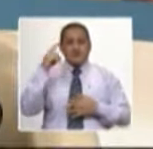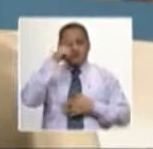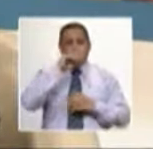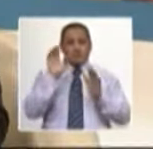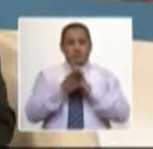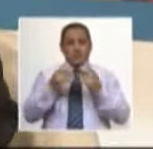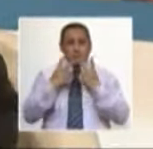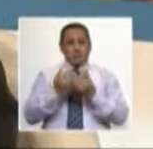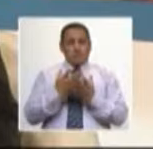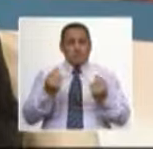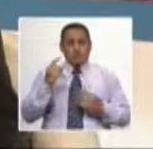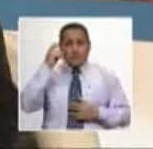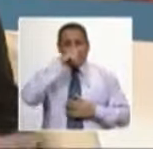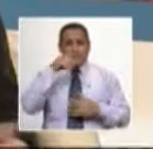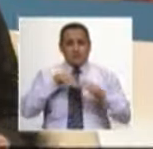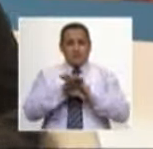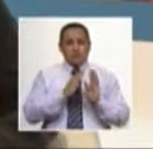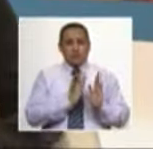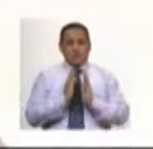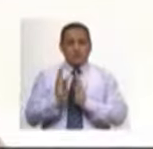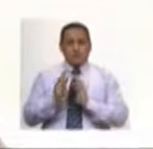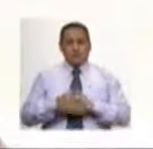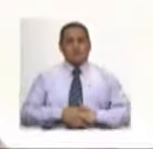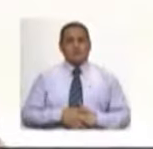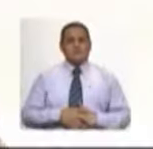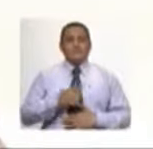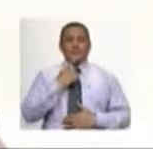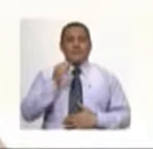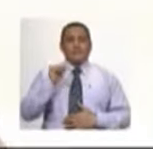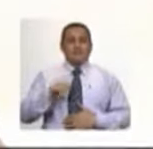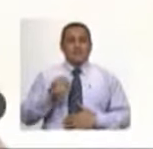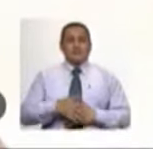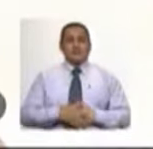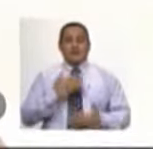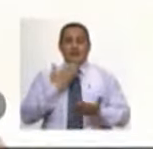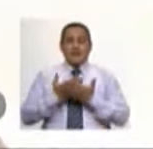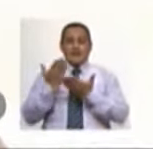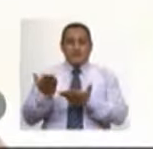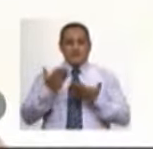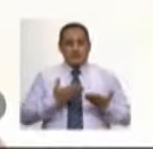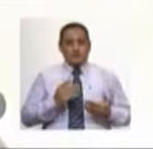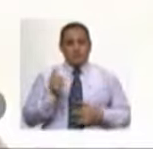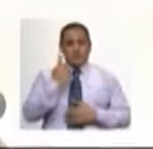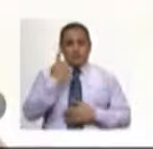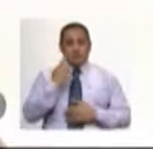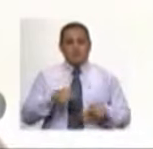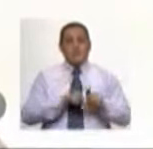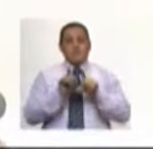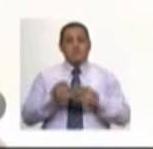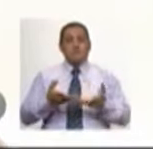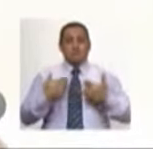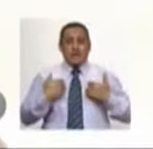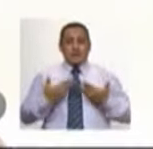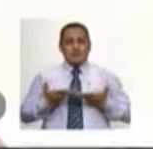muchas dificultades en estos procedimientos? Sí. Doctor Gutiérrez, buenos días. Gracias por la invitación en primer lugar y por permitirme